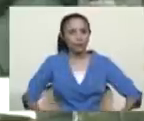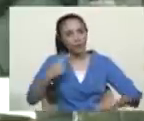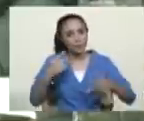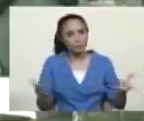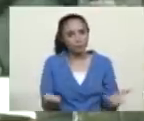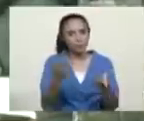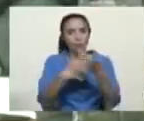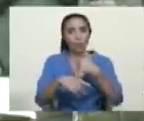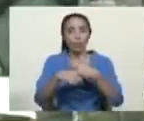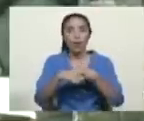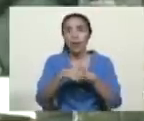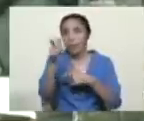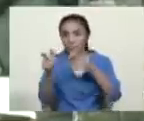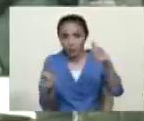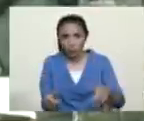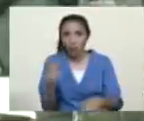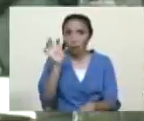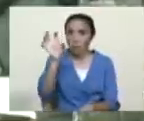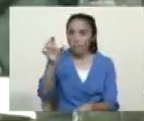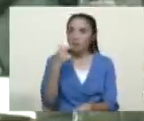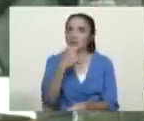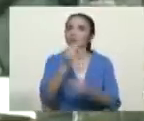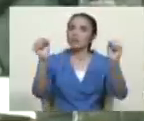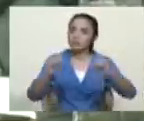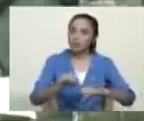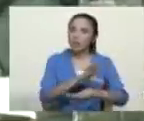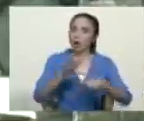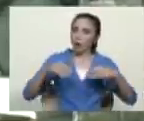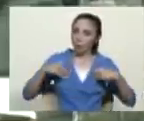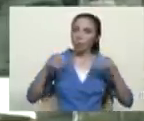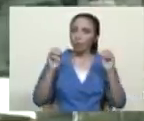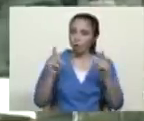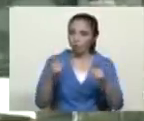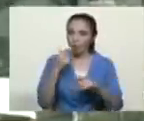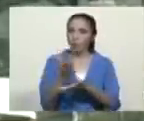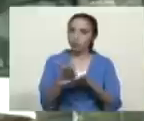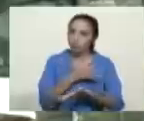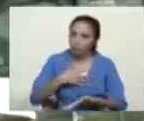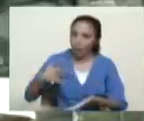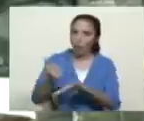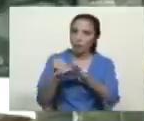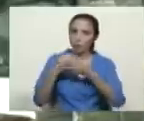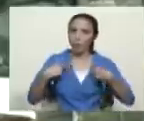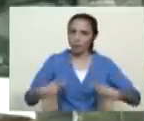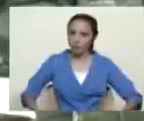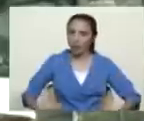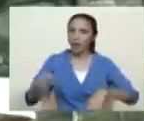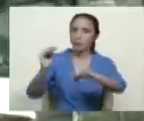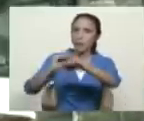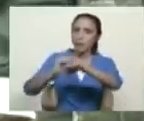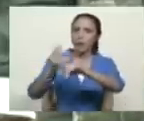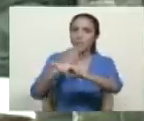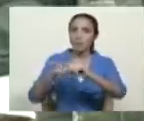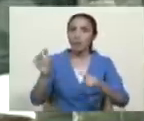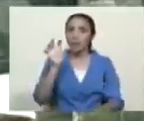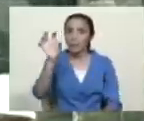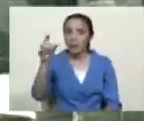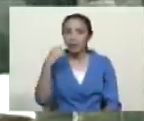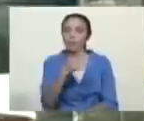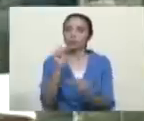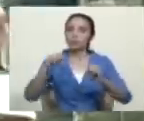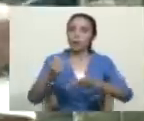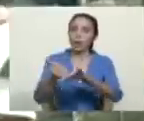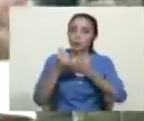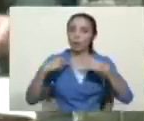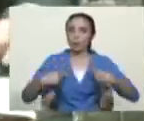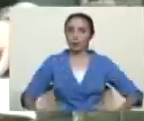proporcionarse con el consentimiento del país afectado, sobre la base de un llamado realizado por dicho país.